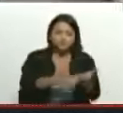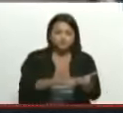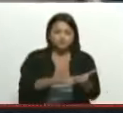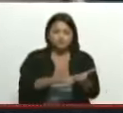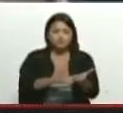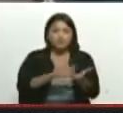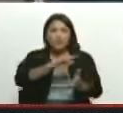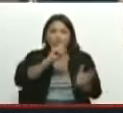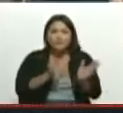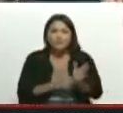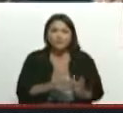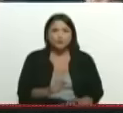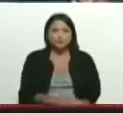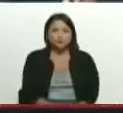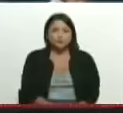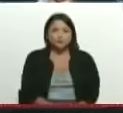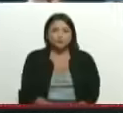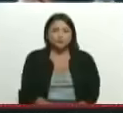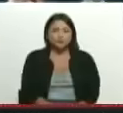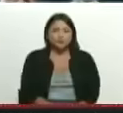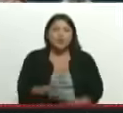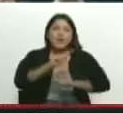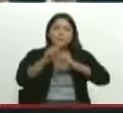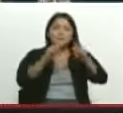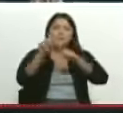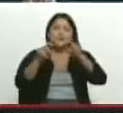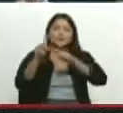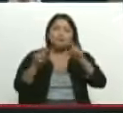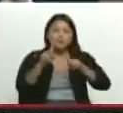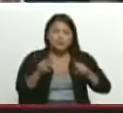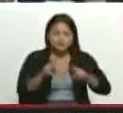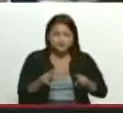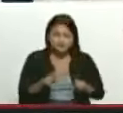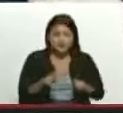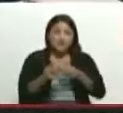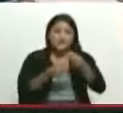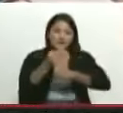por unanimidad las preguntas que se